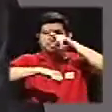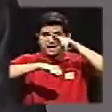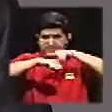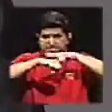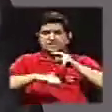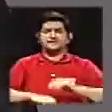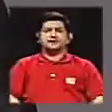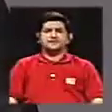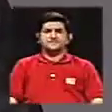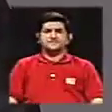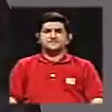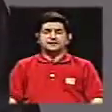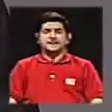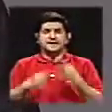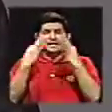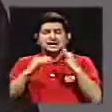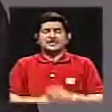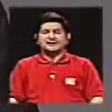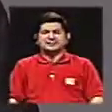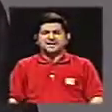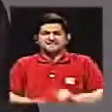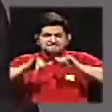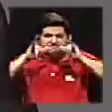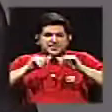era enquistar en los grupos